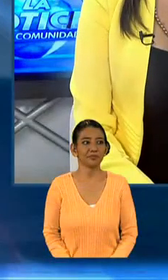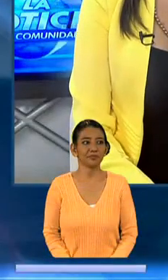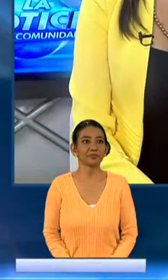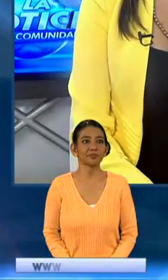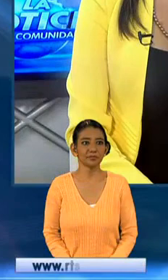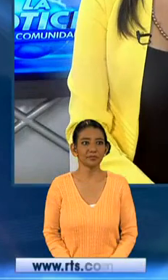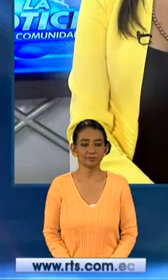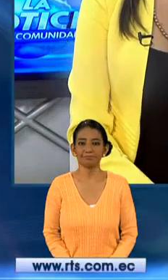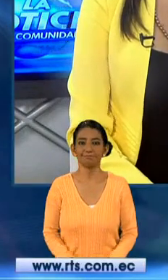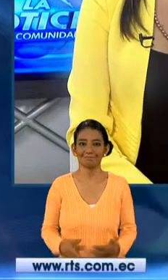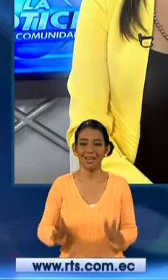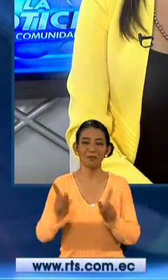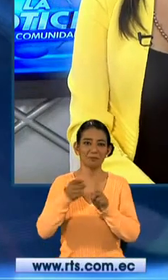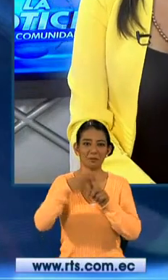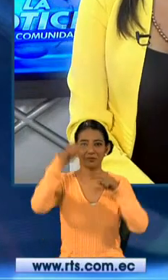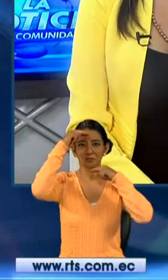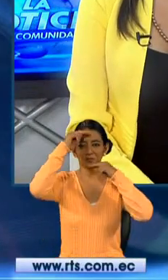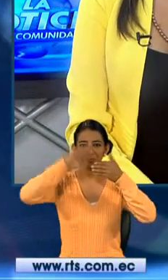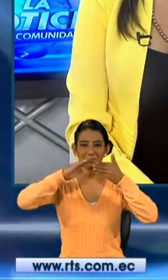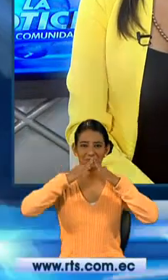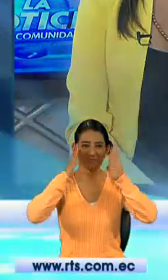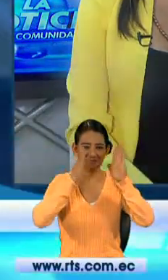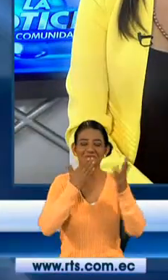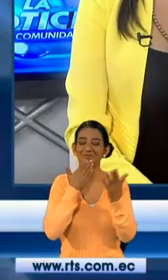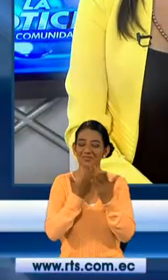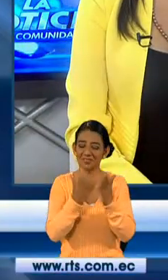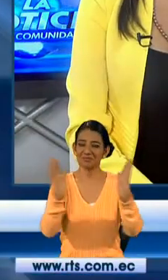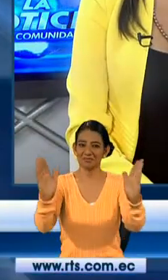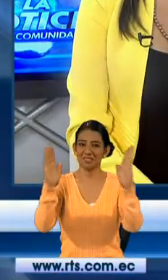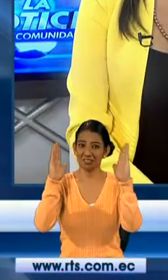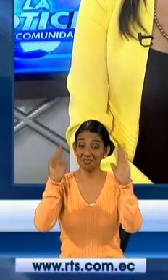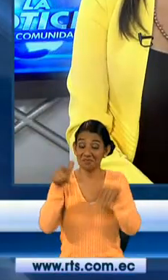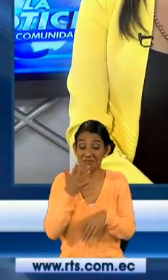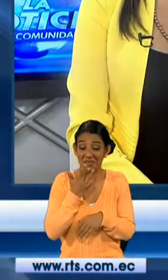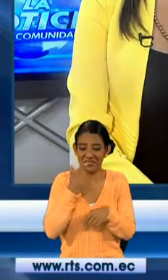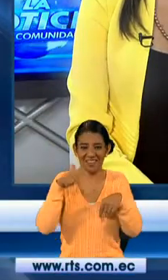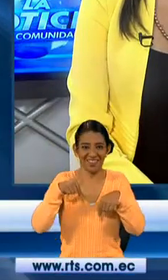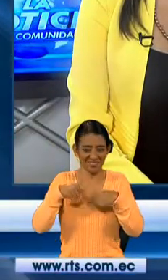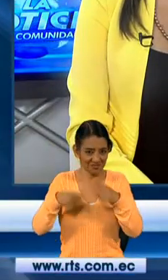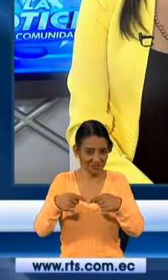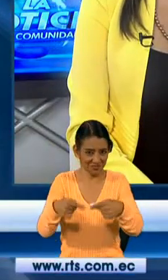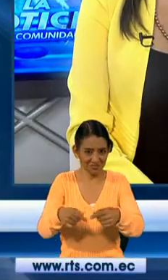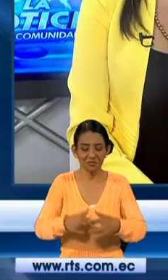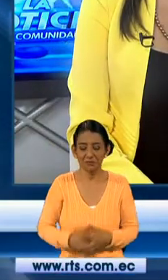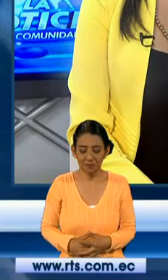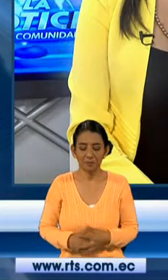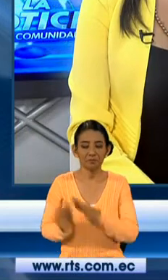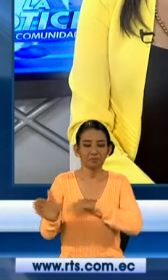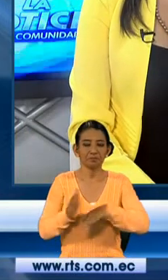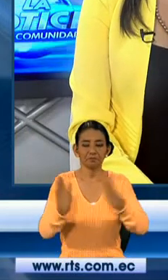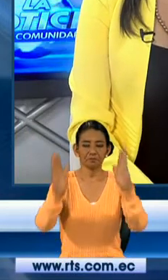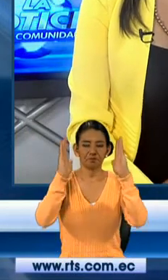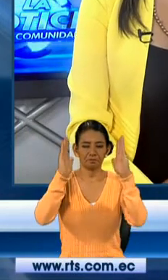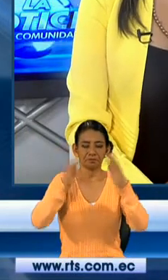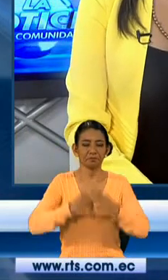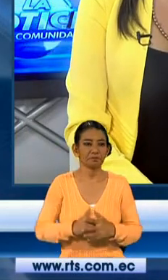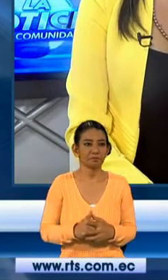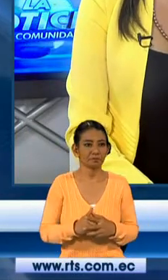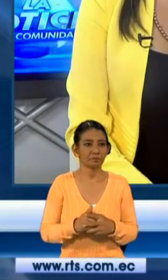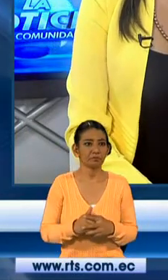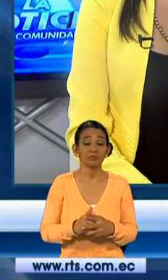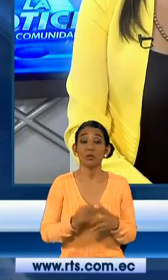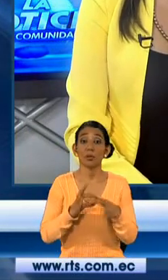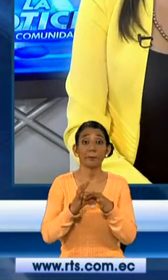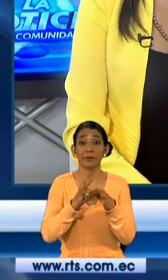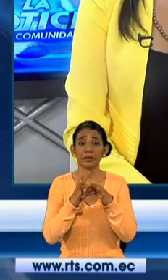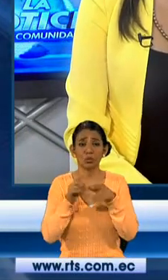Estamos de vuelta en este, el primer noticiero de la comunidad. Gracias, vecinos y amigos, por preferirnos día a día. Queremos que presten toda la atención a Ali, Dianita y nuestros vecinos que